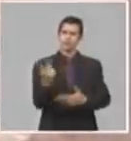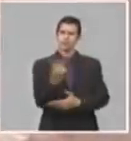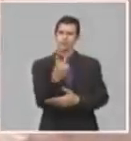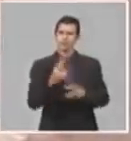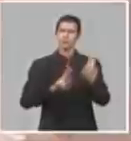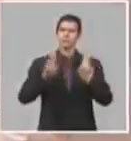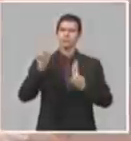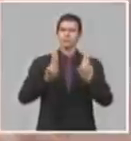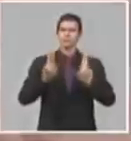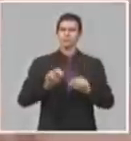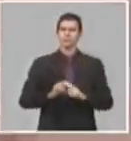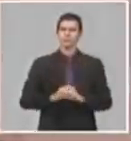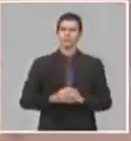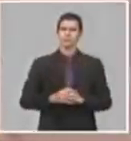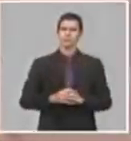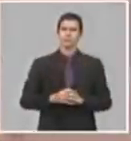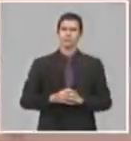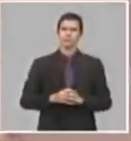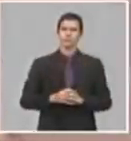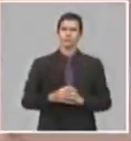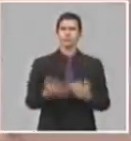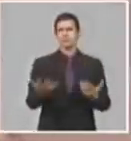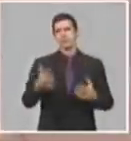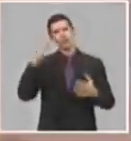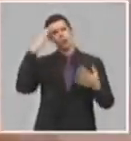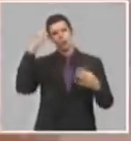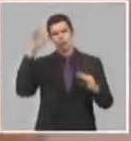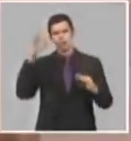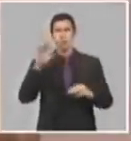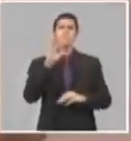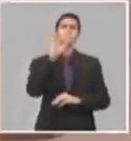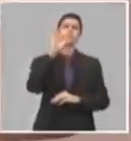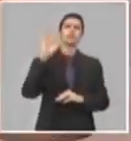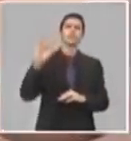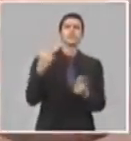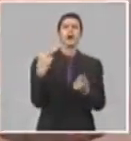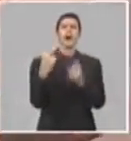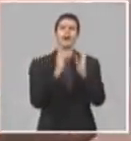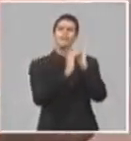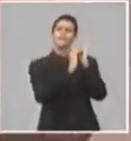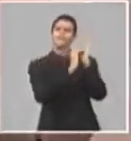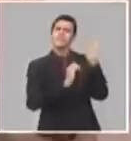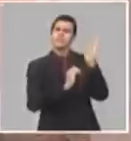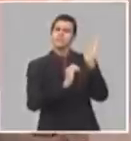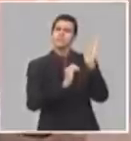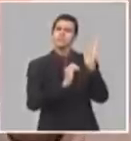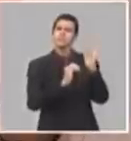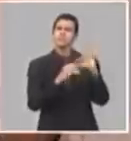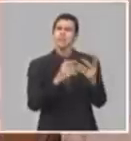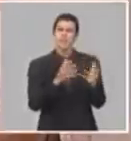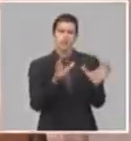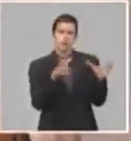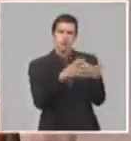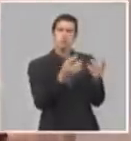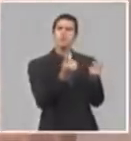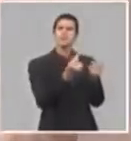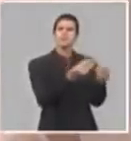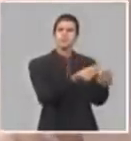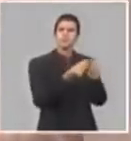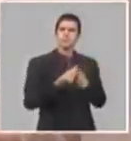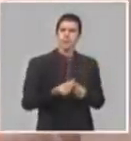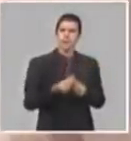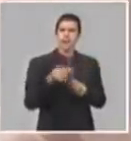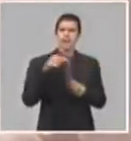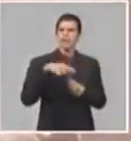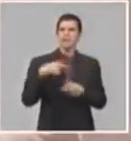digamos, un por ciento a determinar, que puede ser el que sea necesario, se retendrá